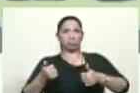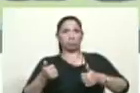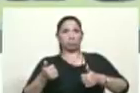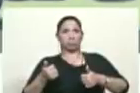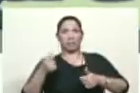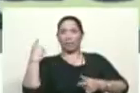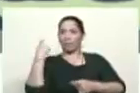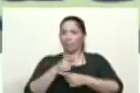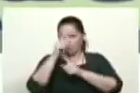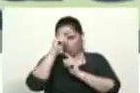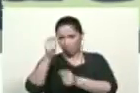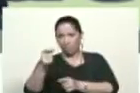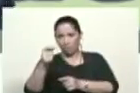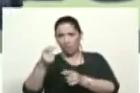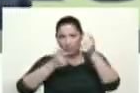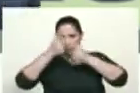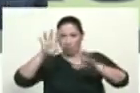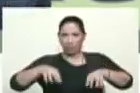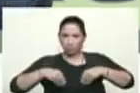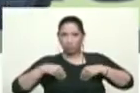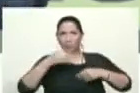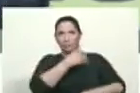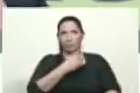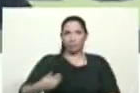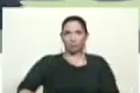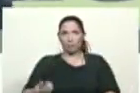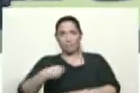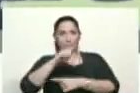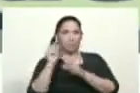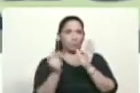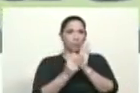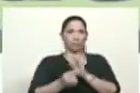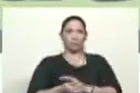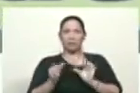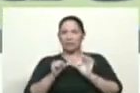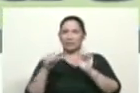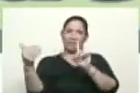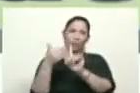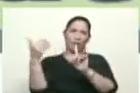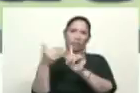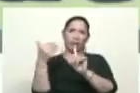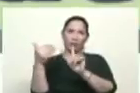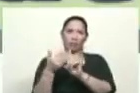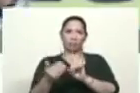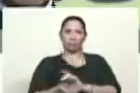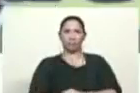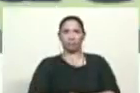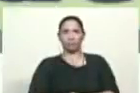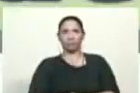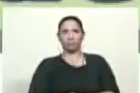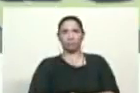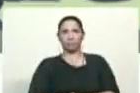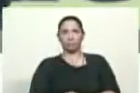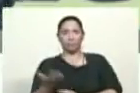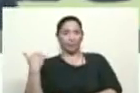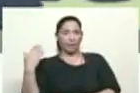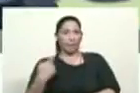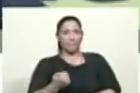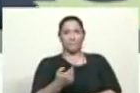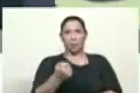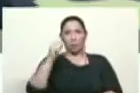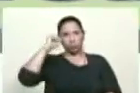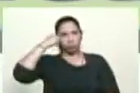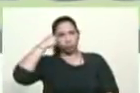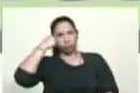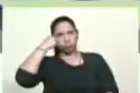que reconocer y Chávez asumió la presidencia por primera vez. Y siguieron los ataques. Hace poco recordábamos uno